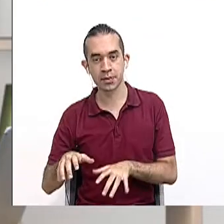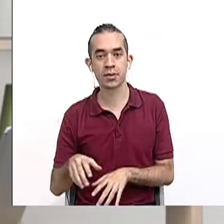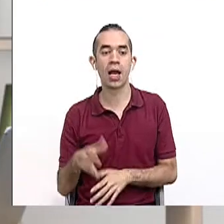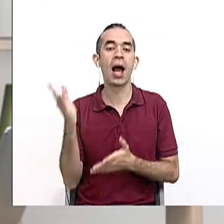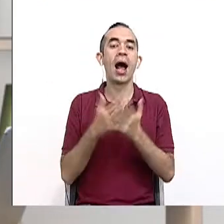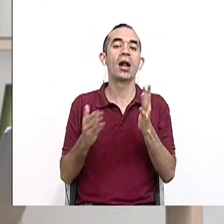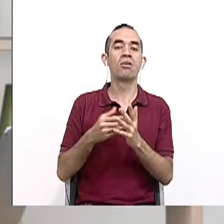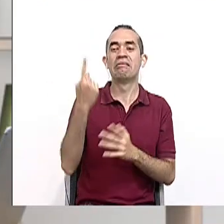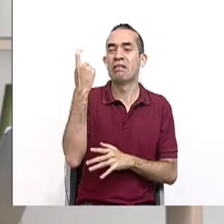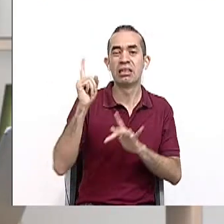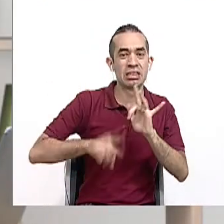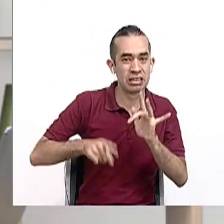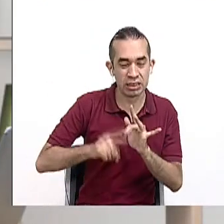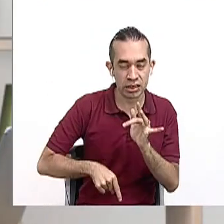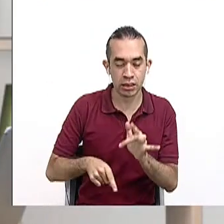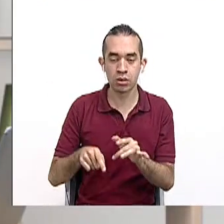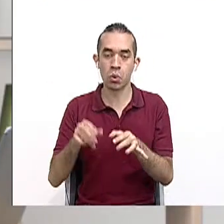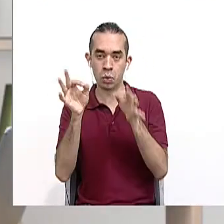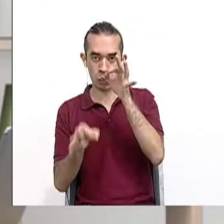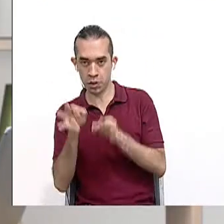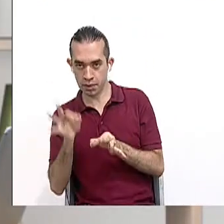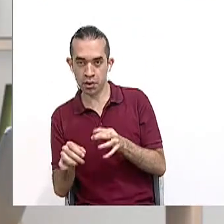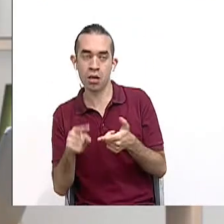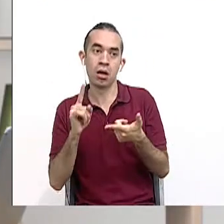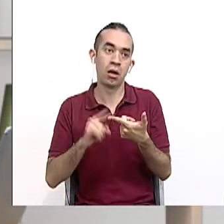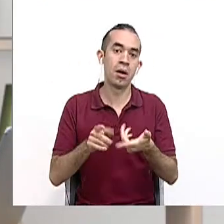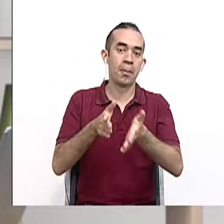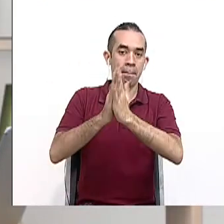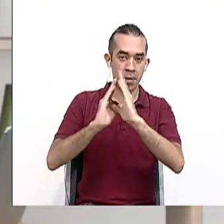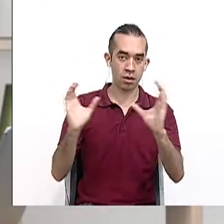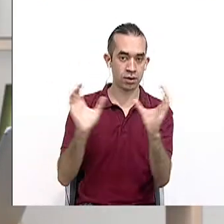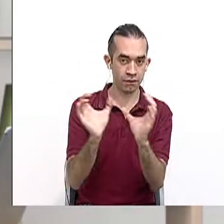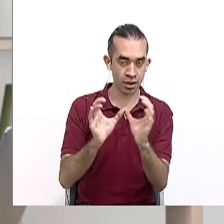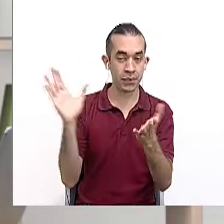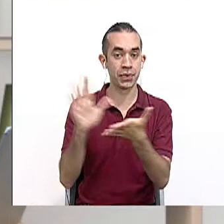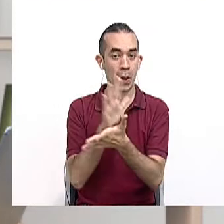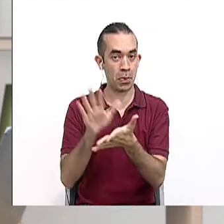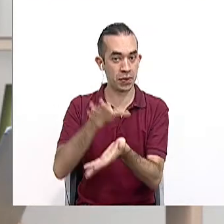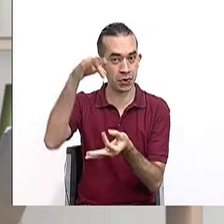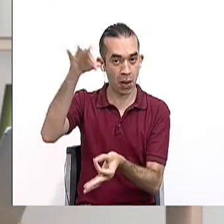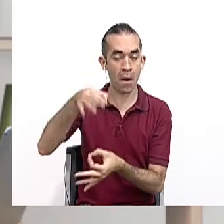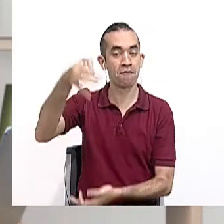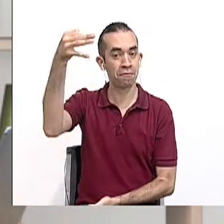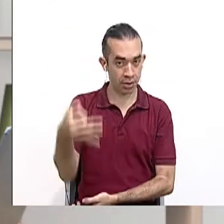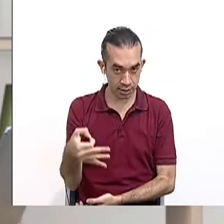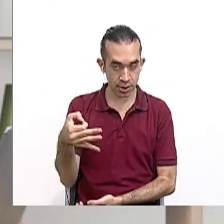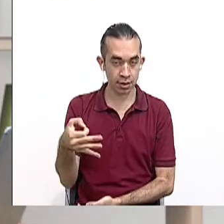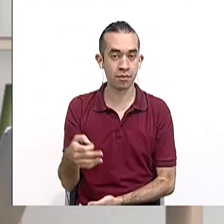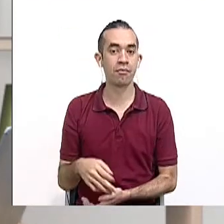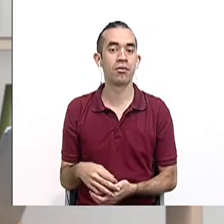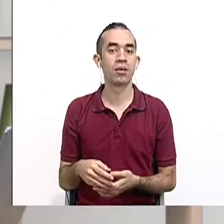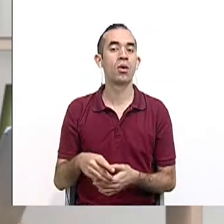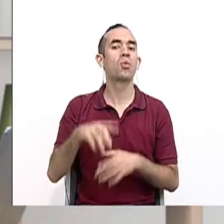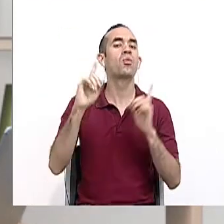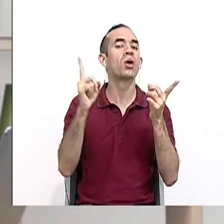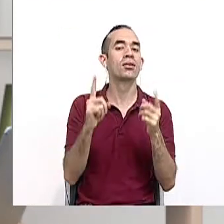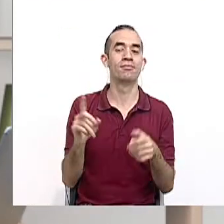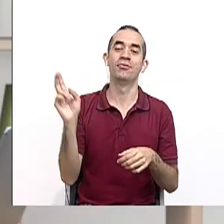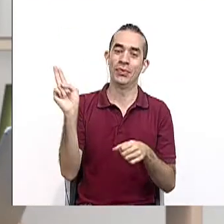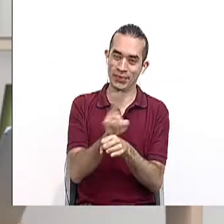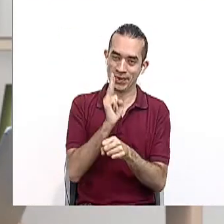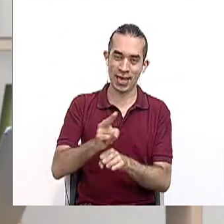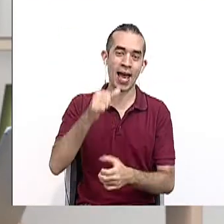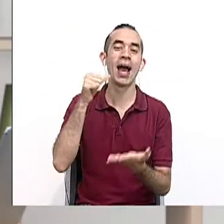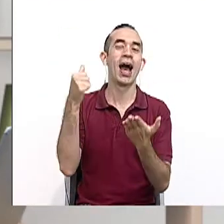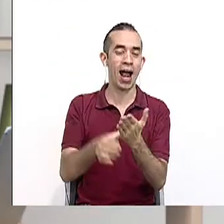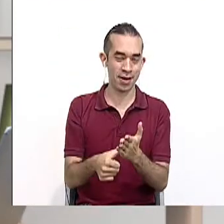una ausencia, cuando tenemos que pedir un certificado, un documento de manera oficial. Empleamos la carta como medio de